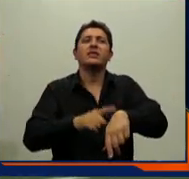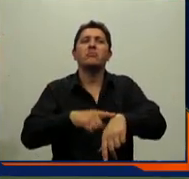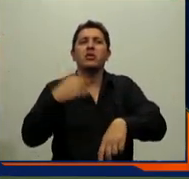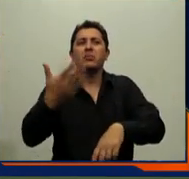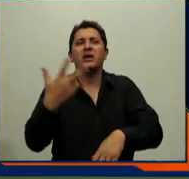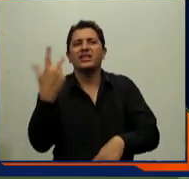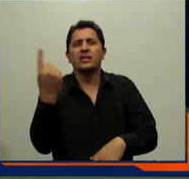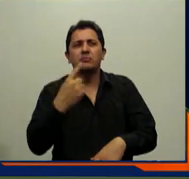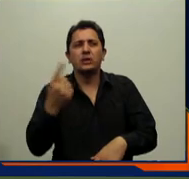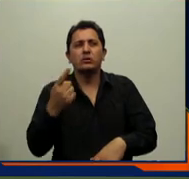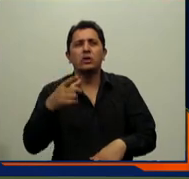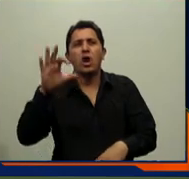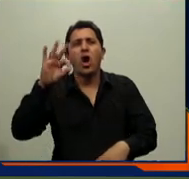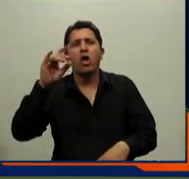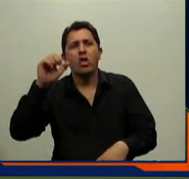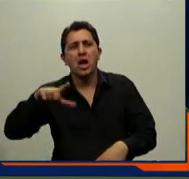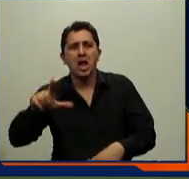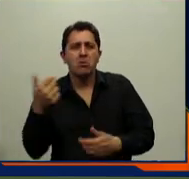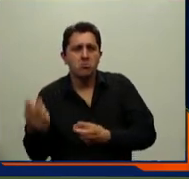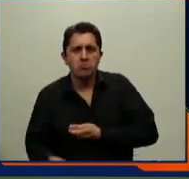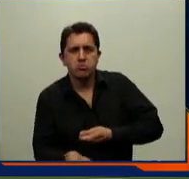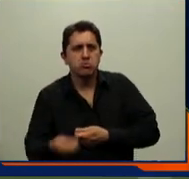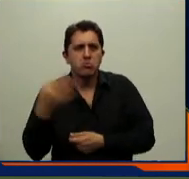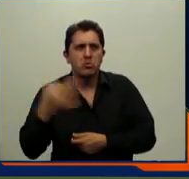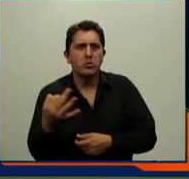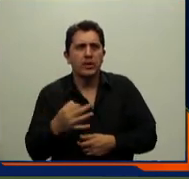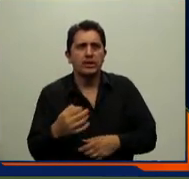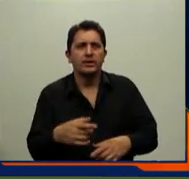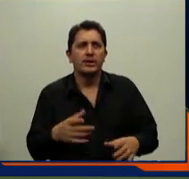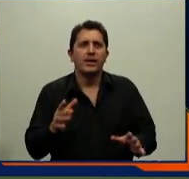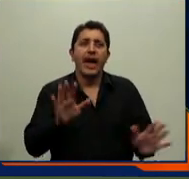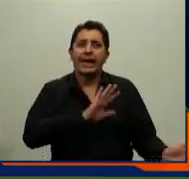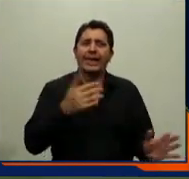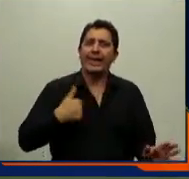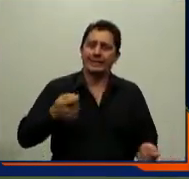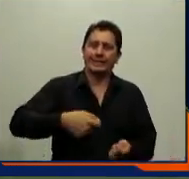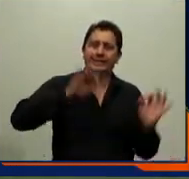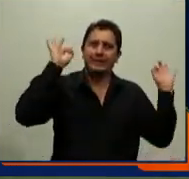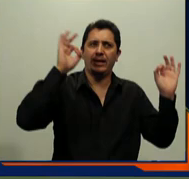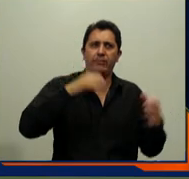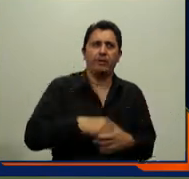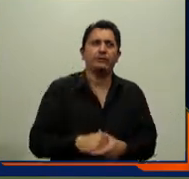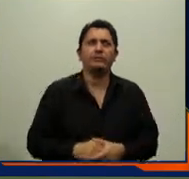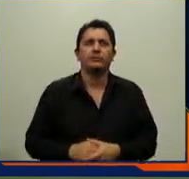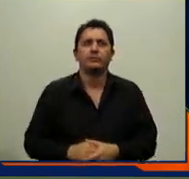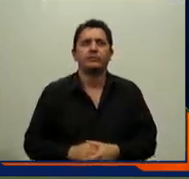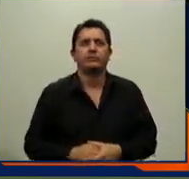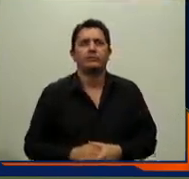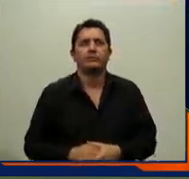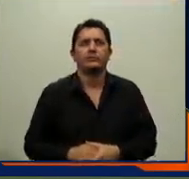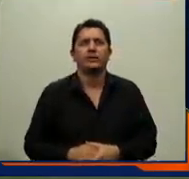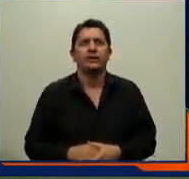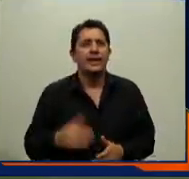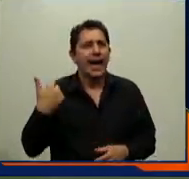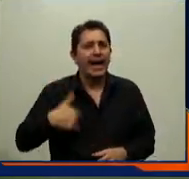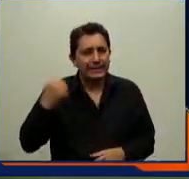tarde, una buena jugada de O'Donnell y un disparo que despeja muy bien la arquera argentina Belén Zucchi. Pero Argentina